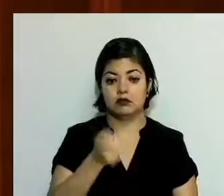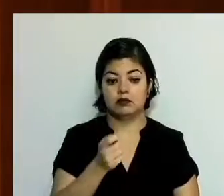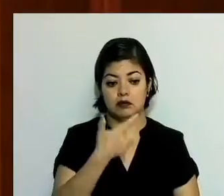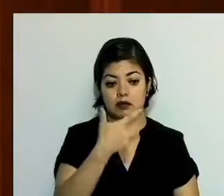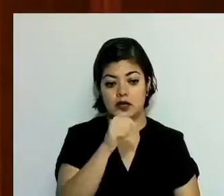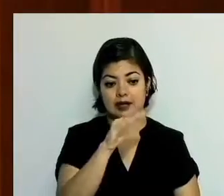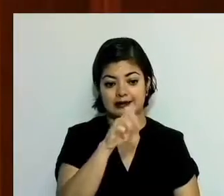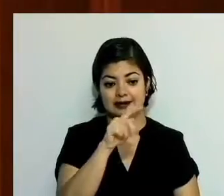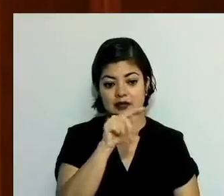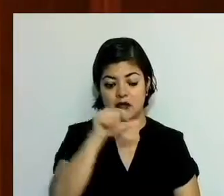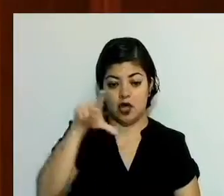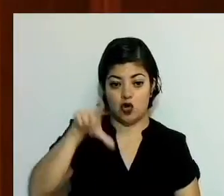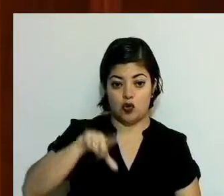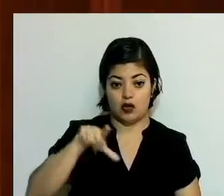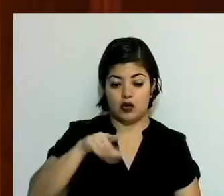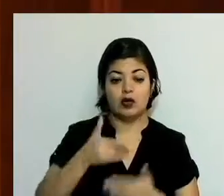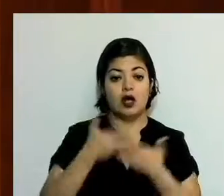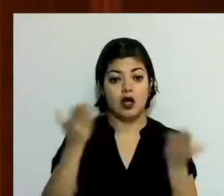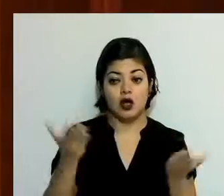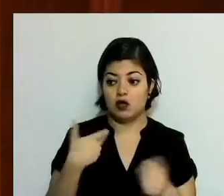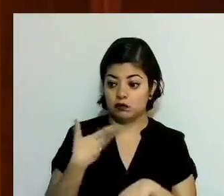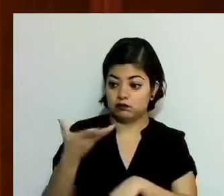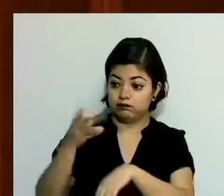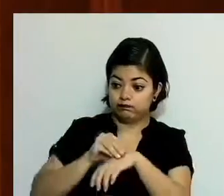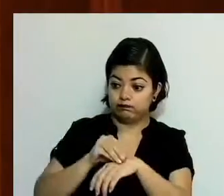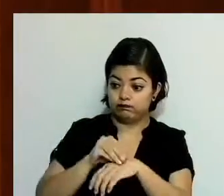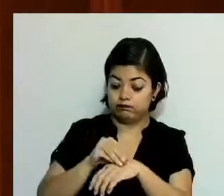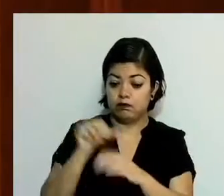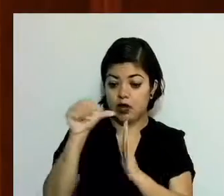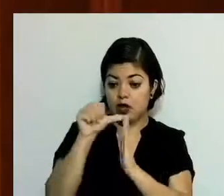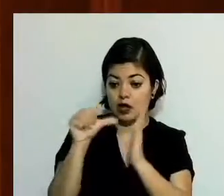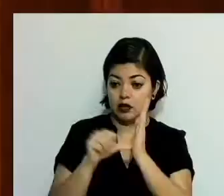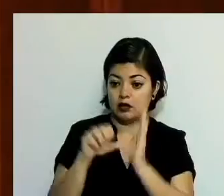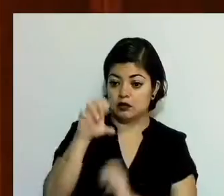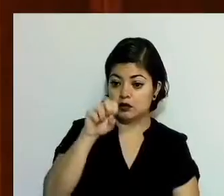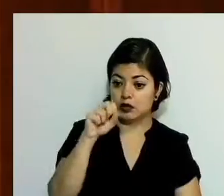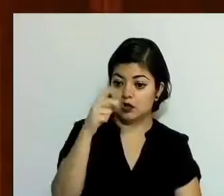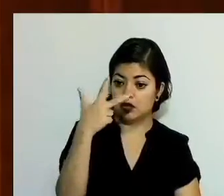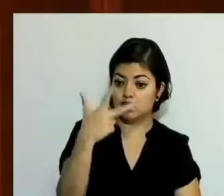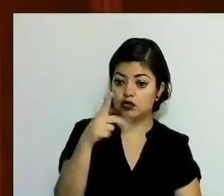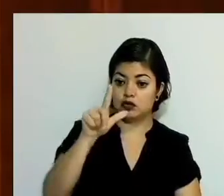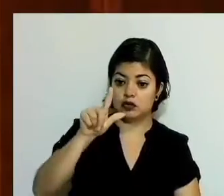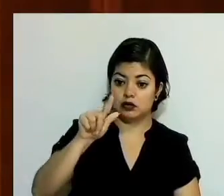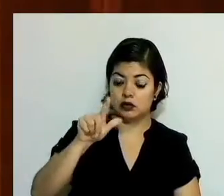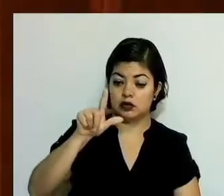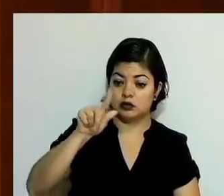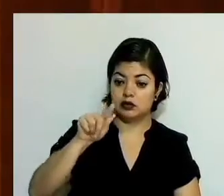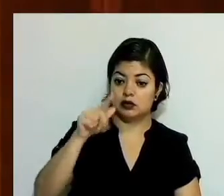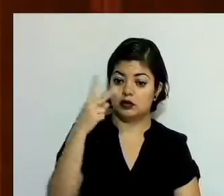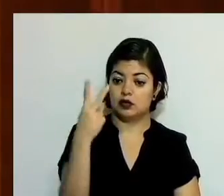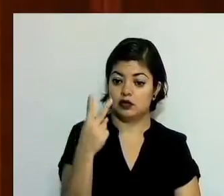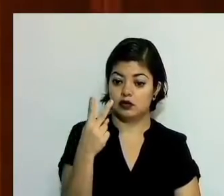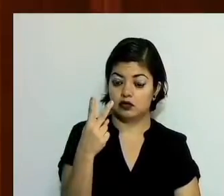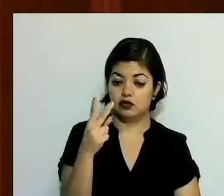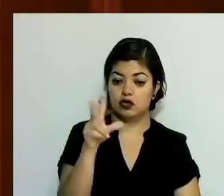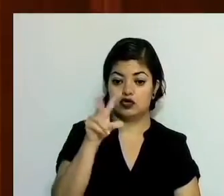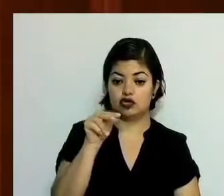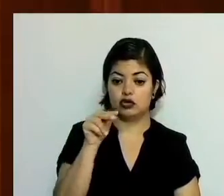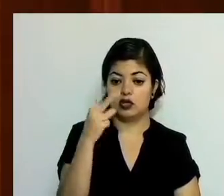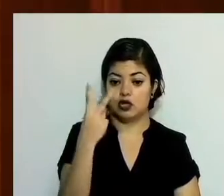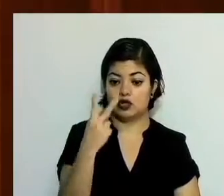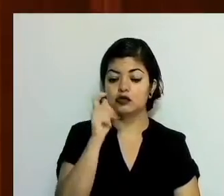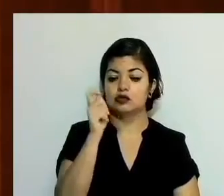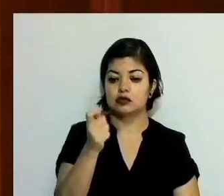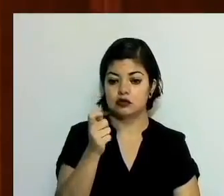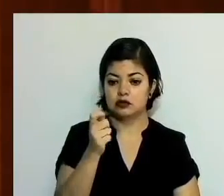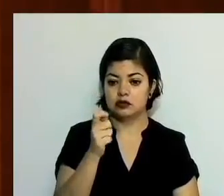nos permitimos con fundamento en los artículos 68, 70, 72 y 82 de la Ley Orgánica